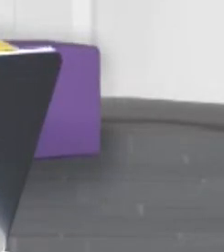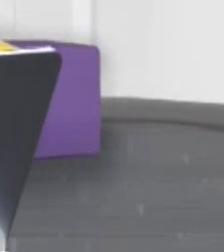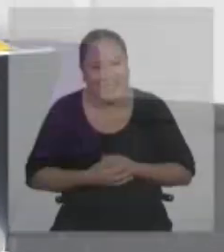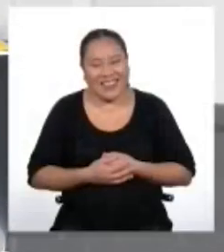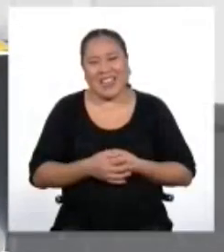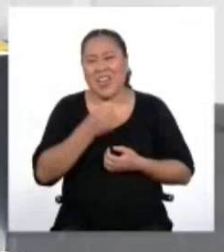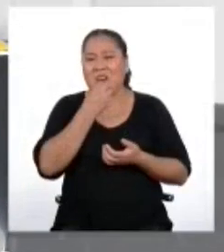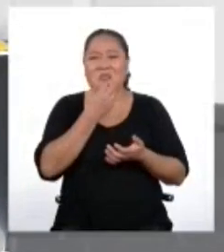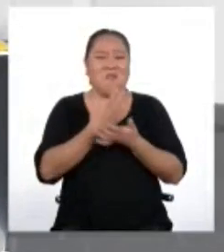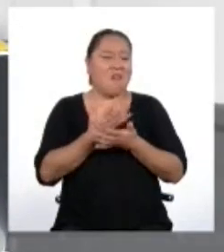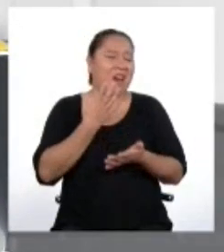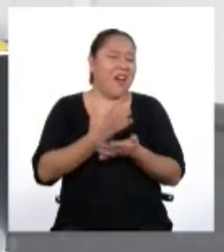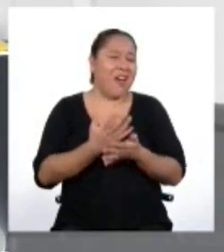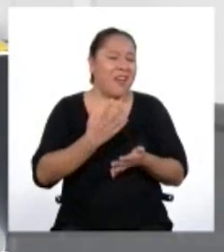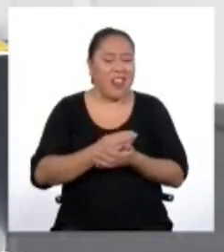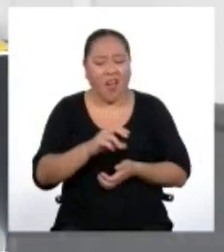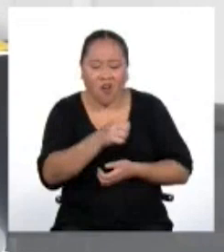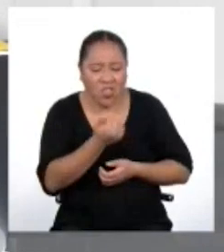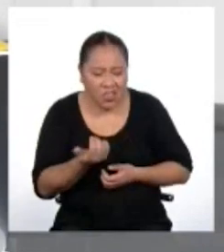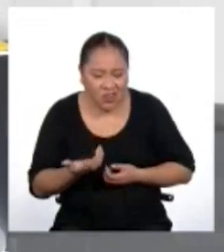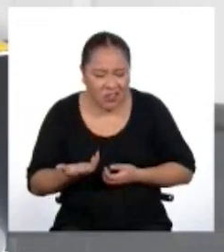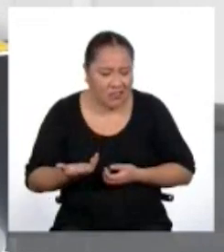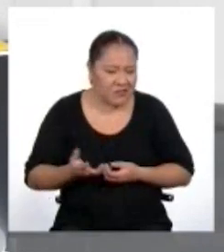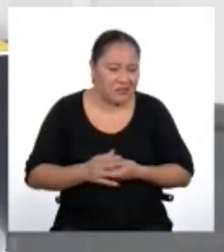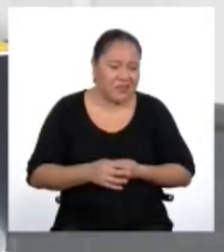¡Qué buena! A ver, otro.